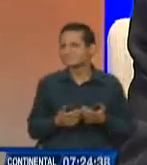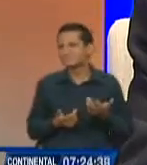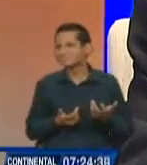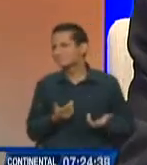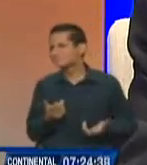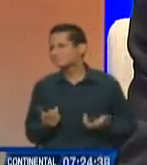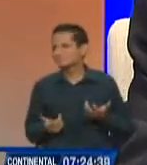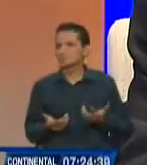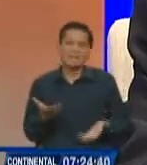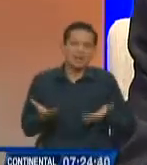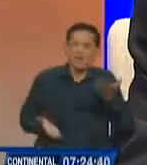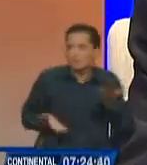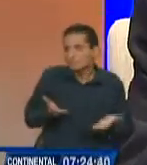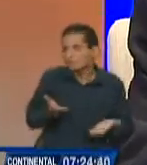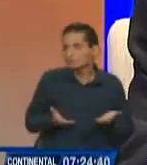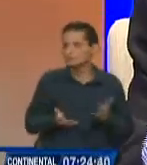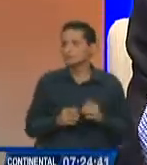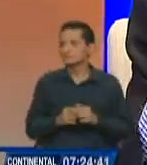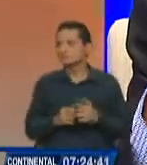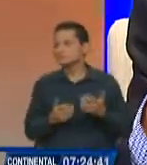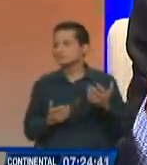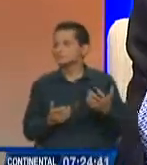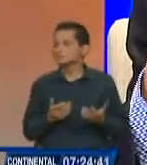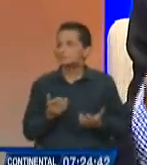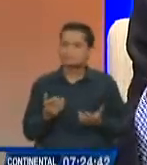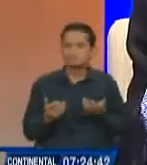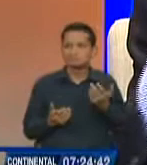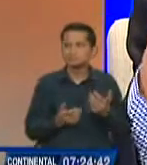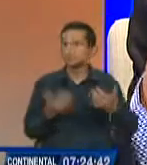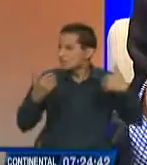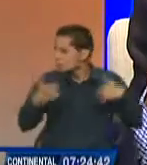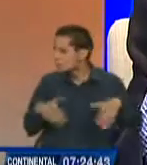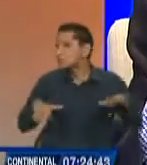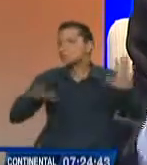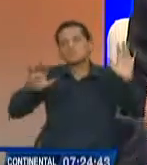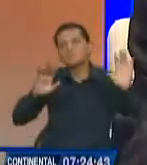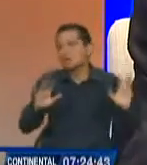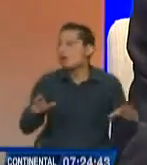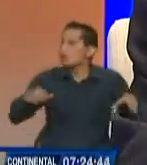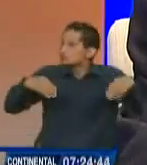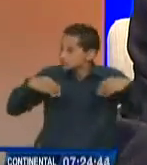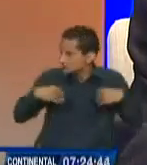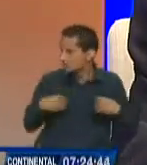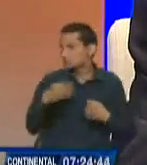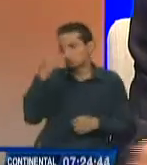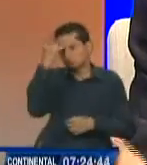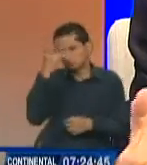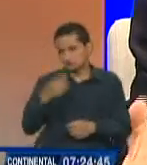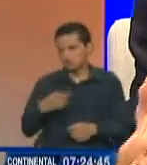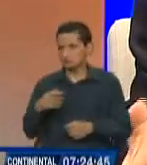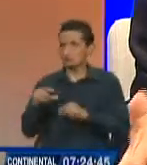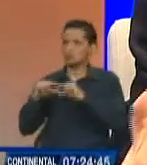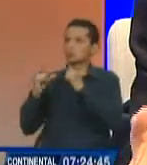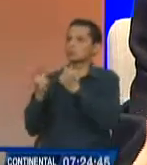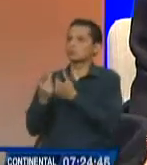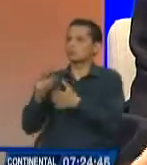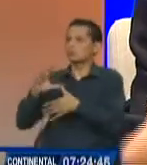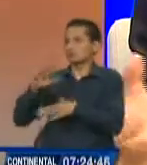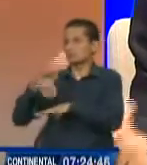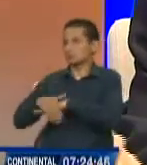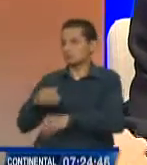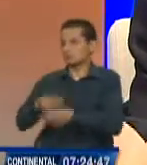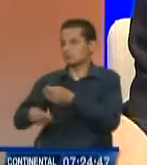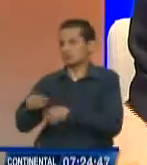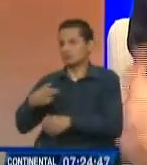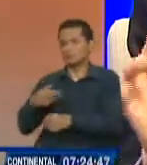en la probabilidad de que inclusive se tomase, en la probabilidad de que se tomase la decisión de salirnos de la CAN, de todas formas se mantienen todas las preferencias